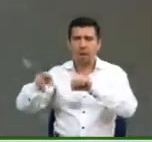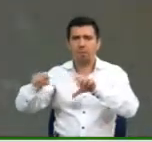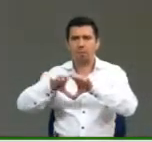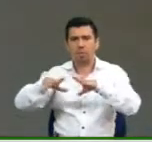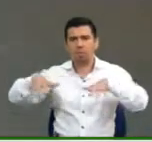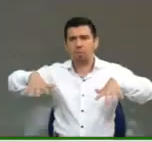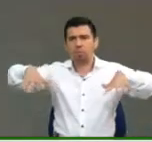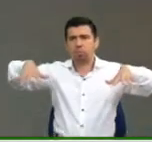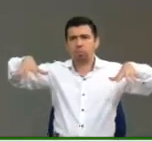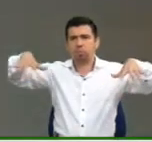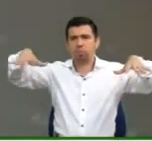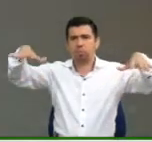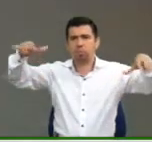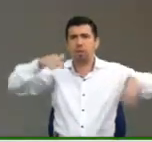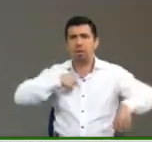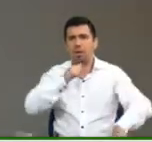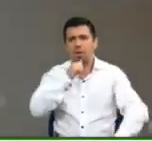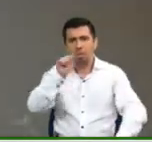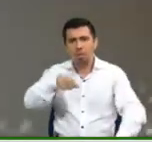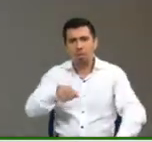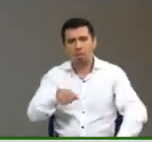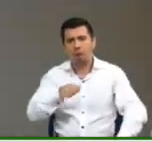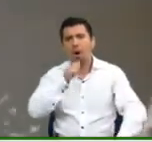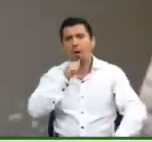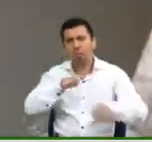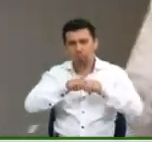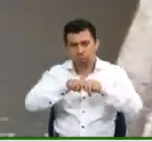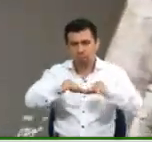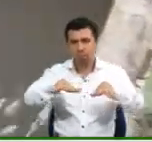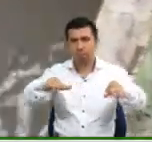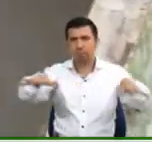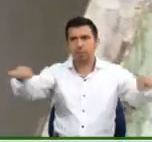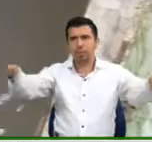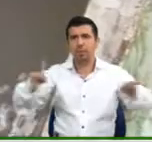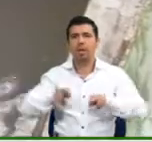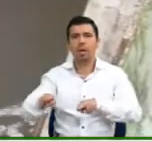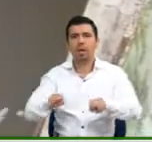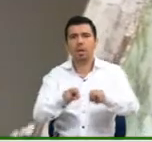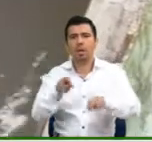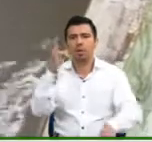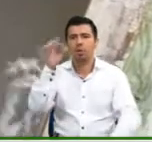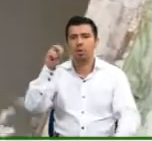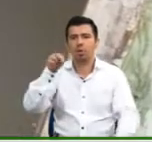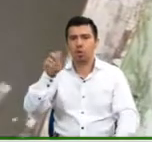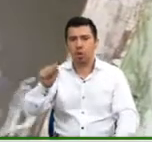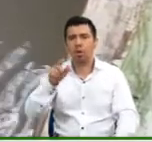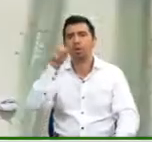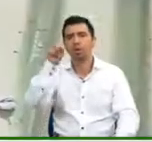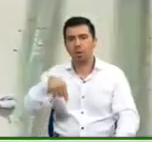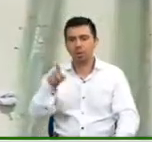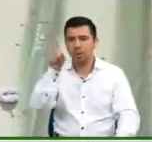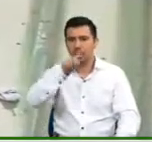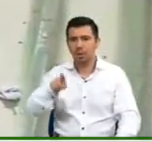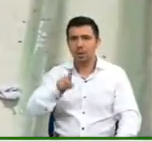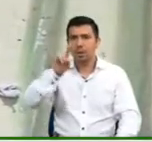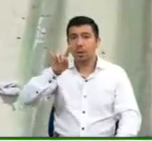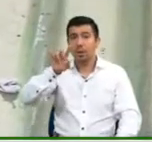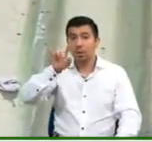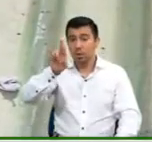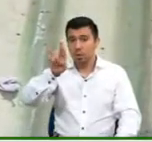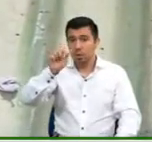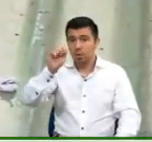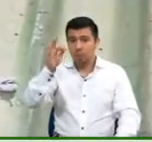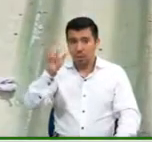podríamos enviar agua adicional a través del río tona y cascarle una misurata para a tratarla en bosconia pero